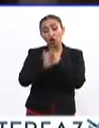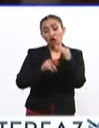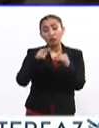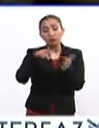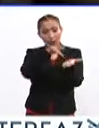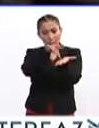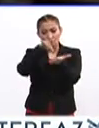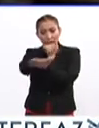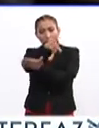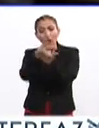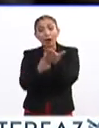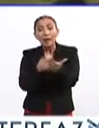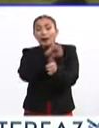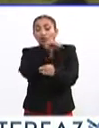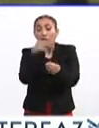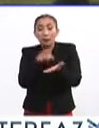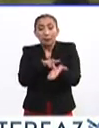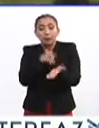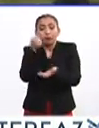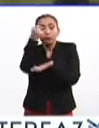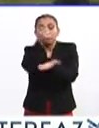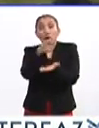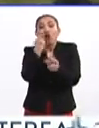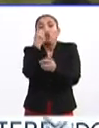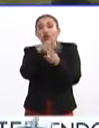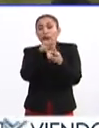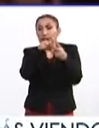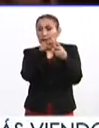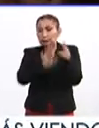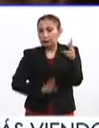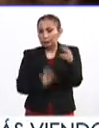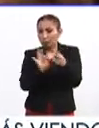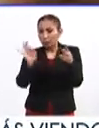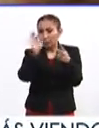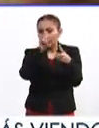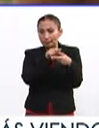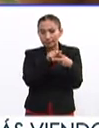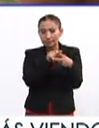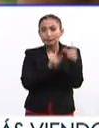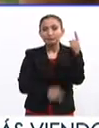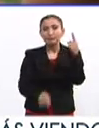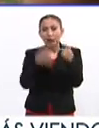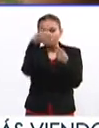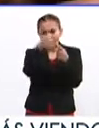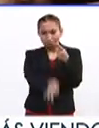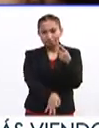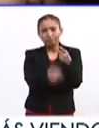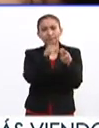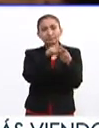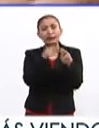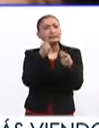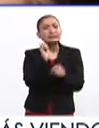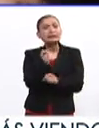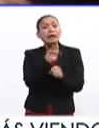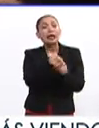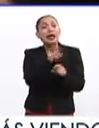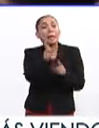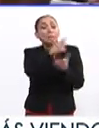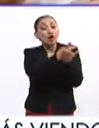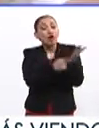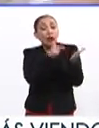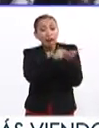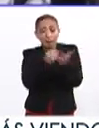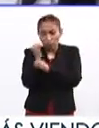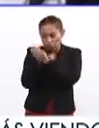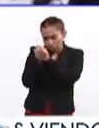financiar estos programas que además deben cumplir con dos características primordiales: la aceptabilidad, que significa que los programas